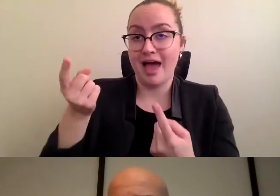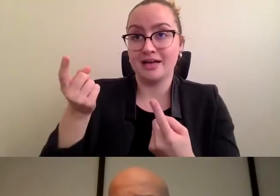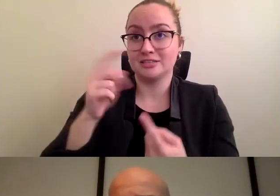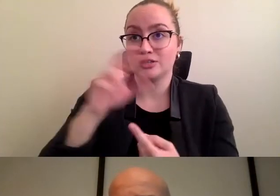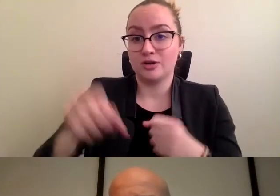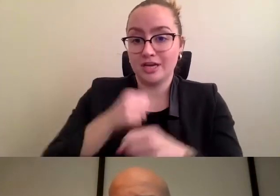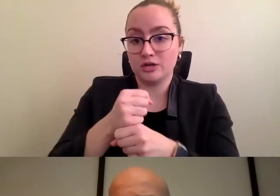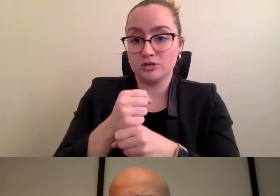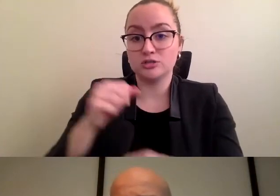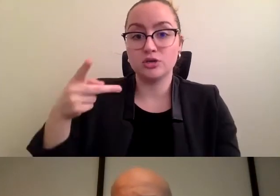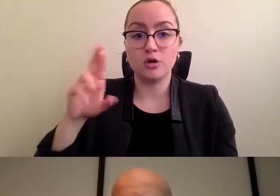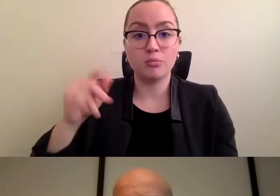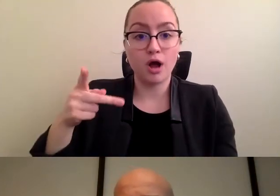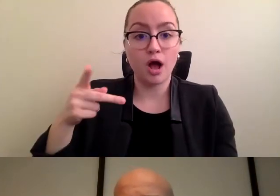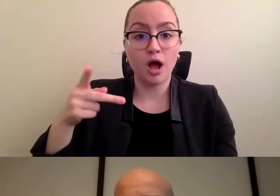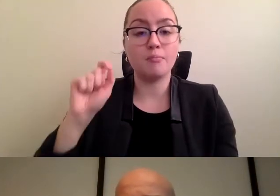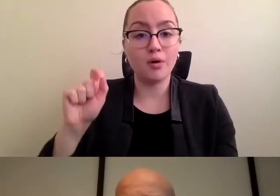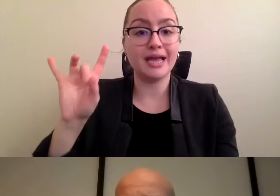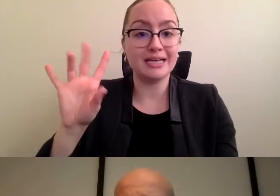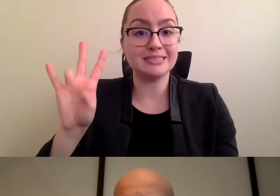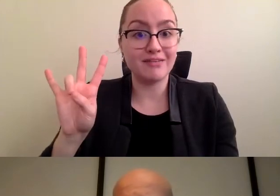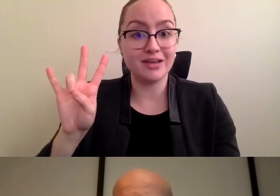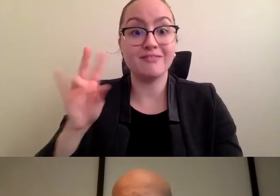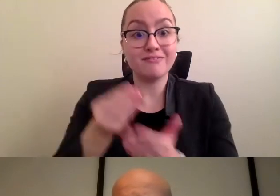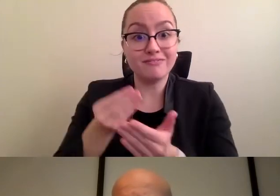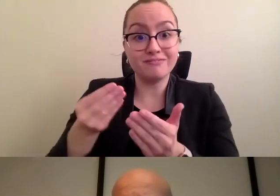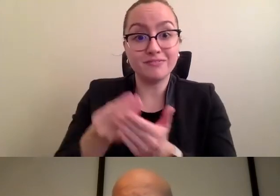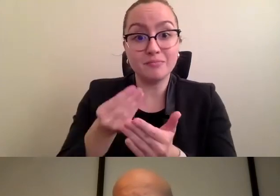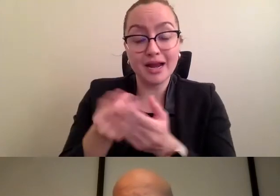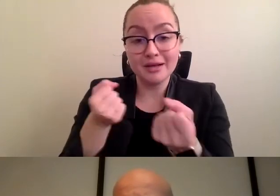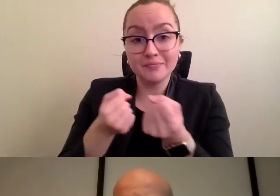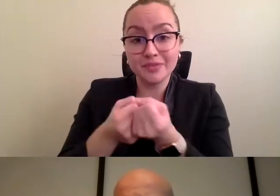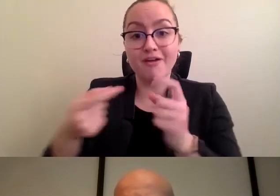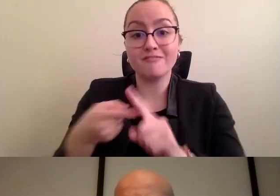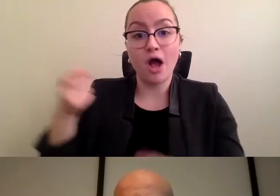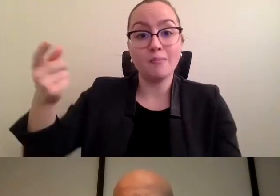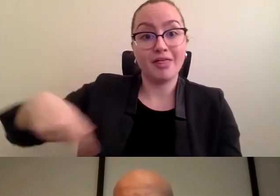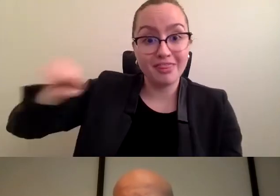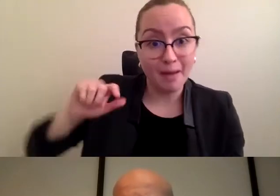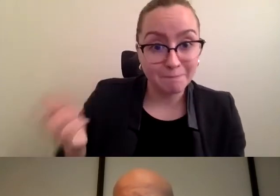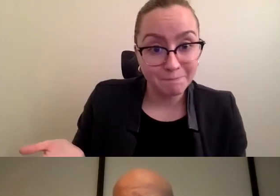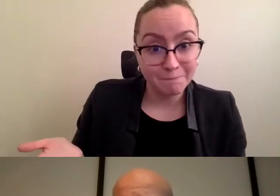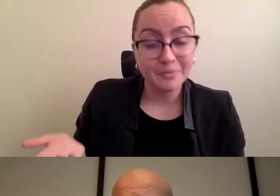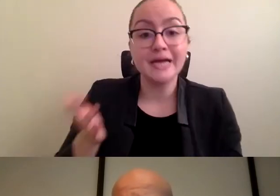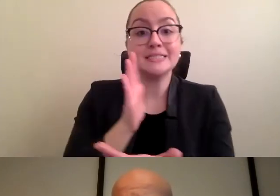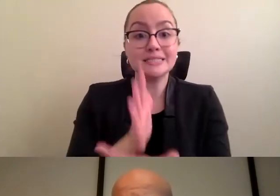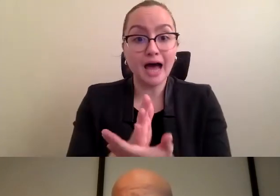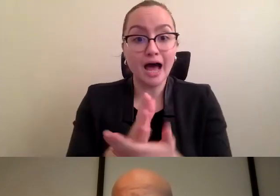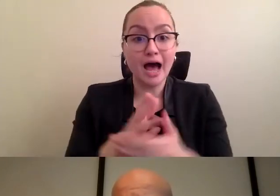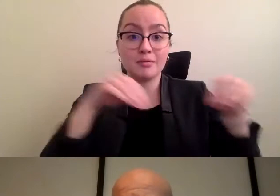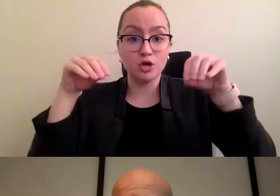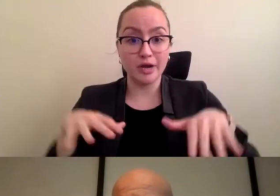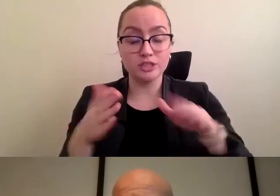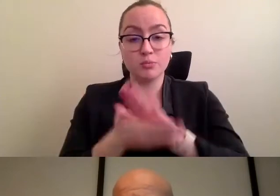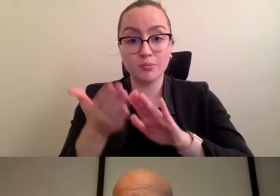muchas de las reformas que senadores y congresistas quisieron luchar para esos, que estos grupos formaron